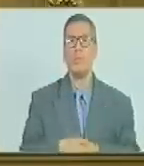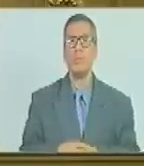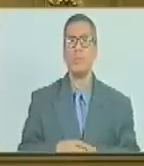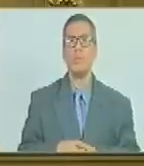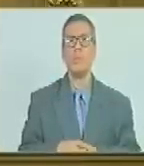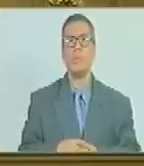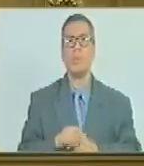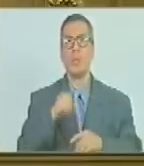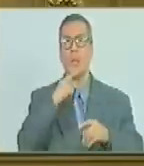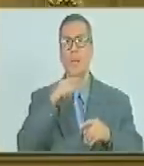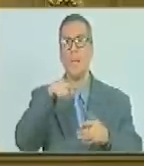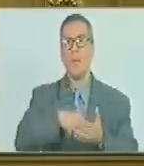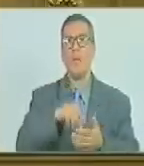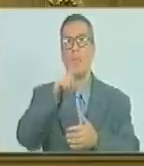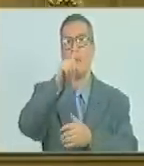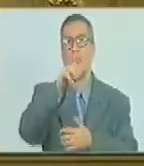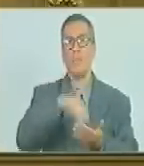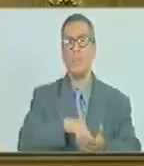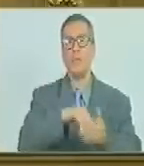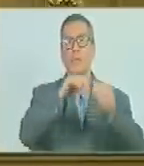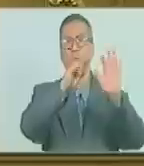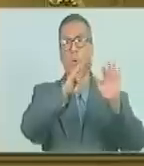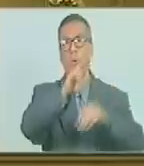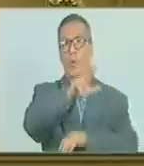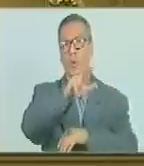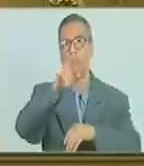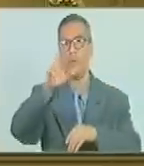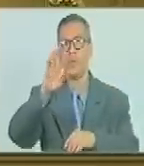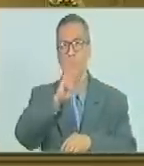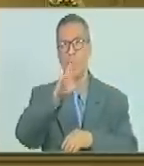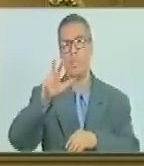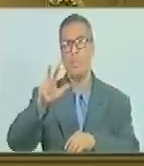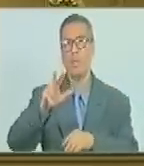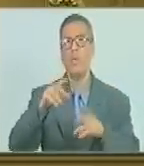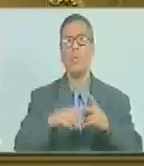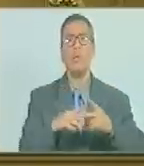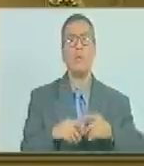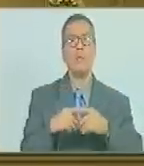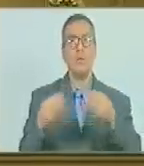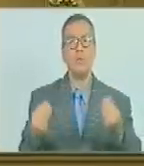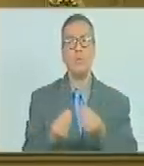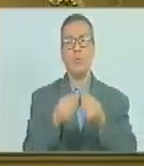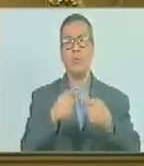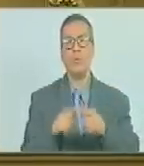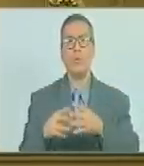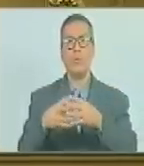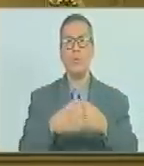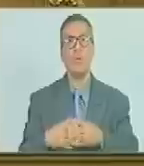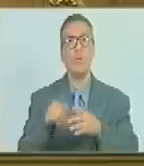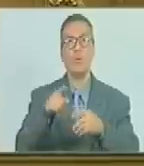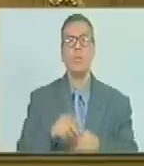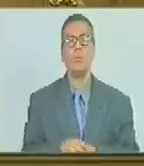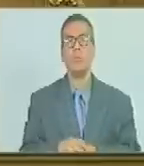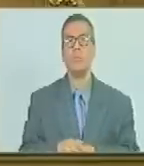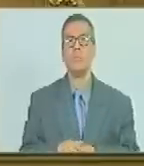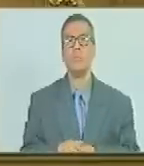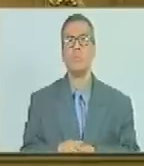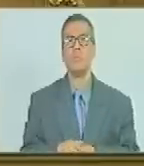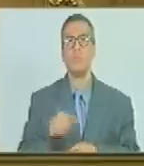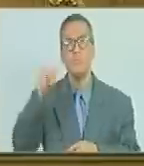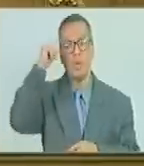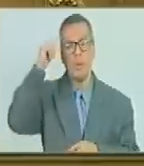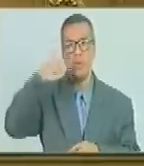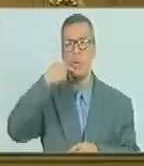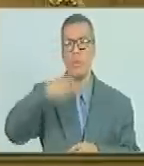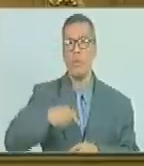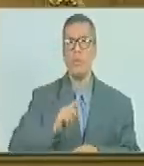la conferencia de 1943 entre Stalin, Churchill y Roosevelt se realizara en Teherán. Hoy sigue